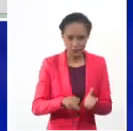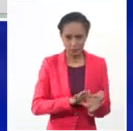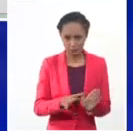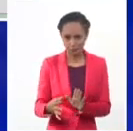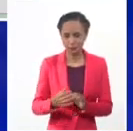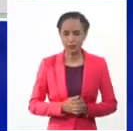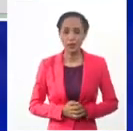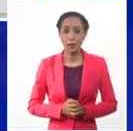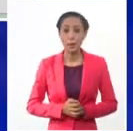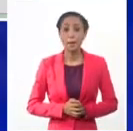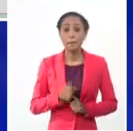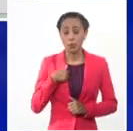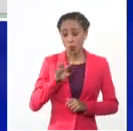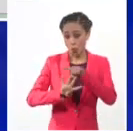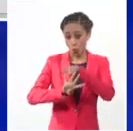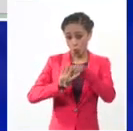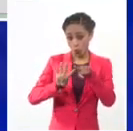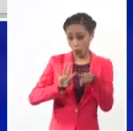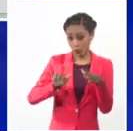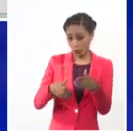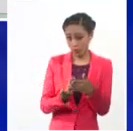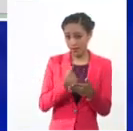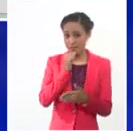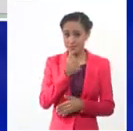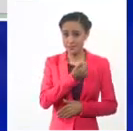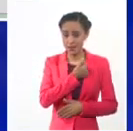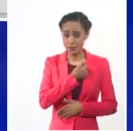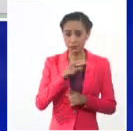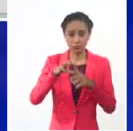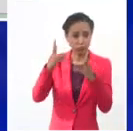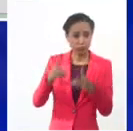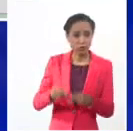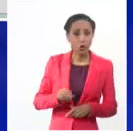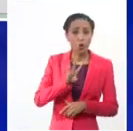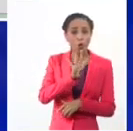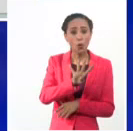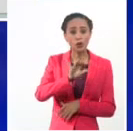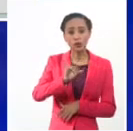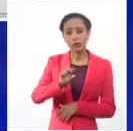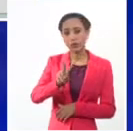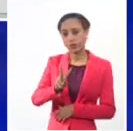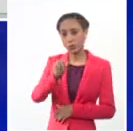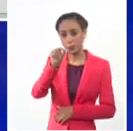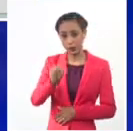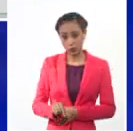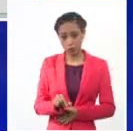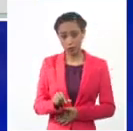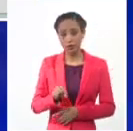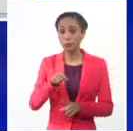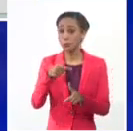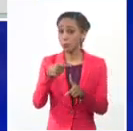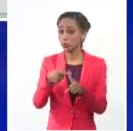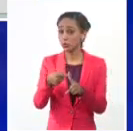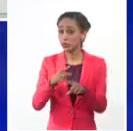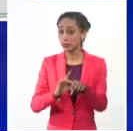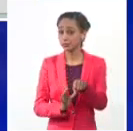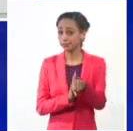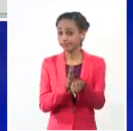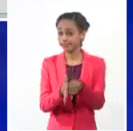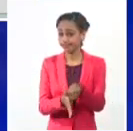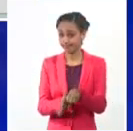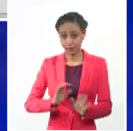diciembre se acumulaban 462 casos de COVID-19